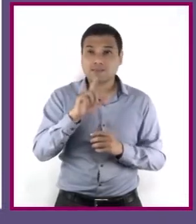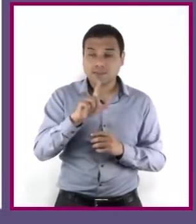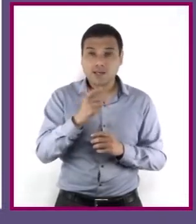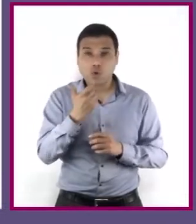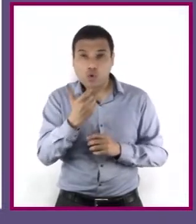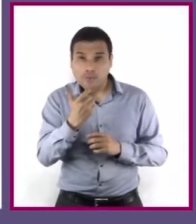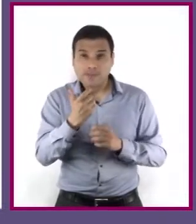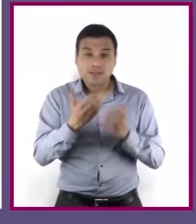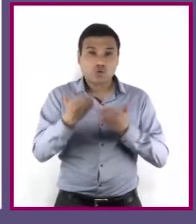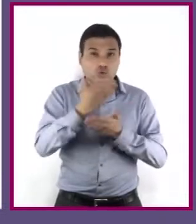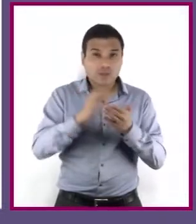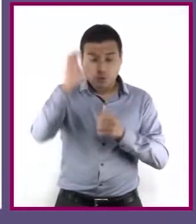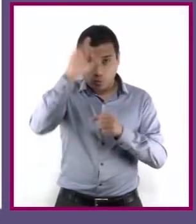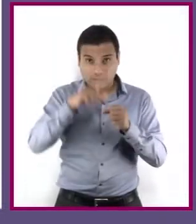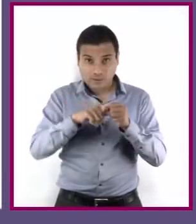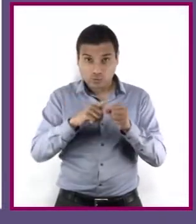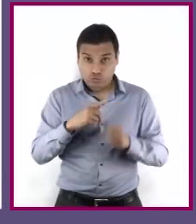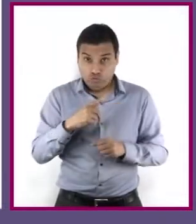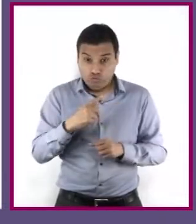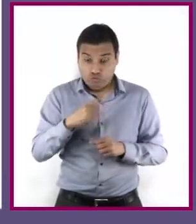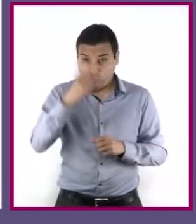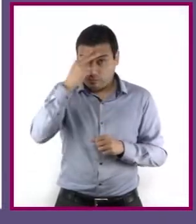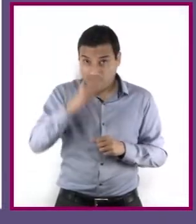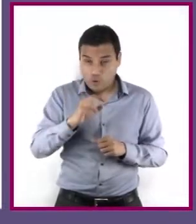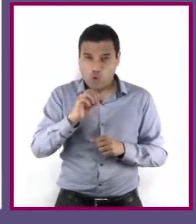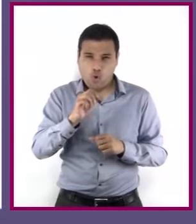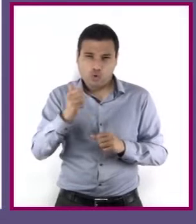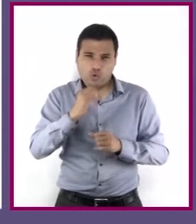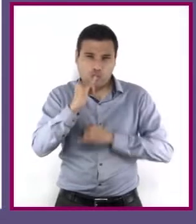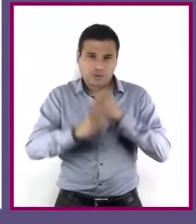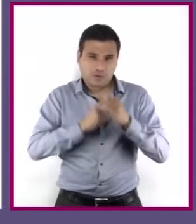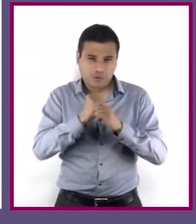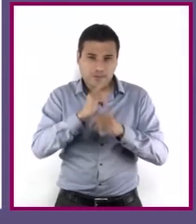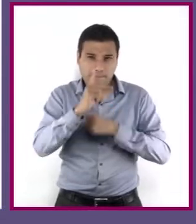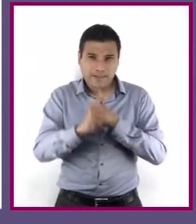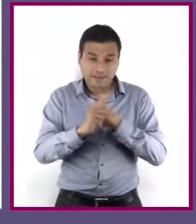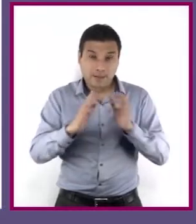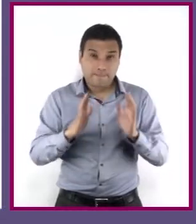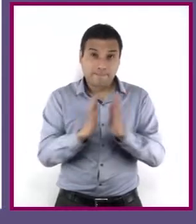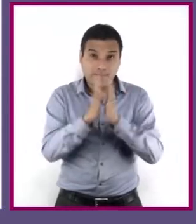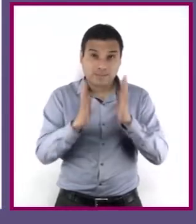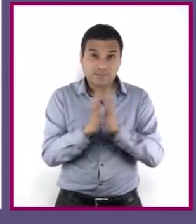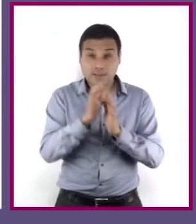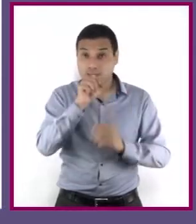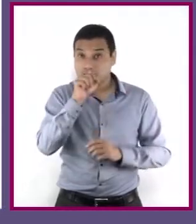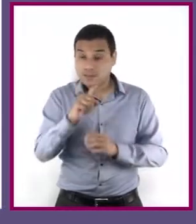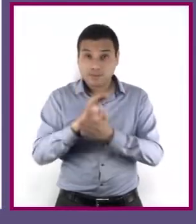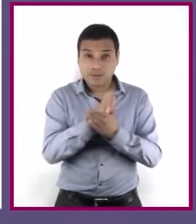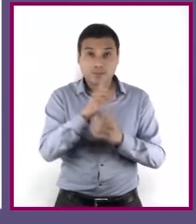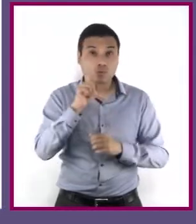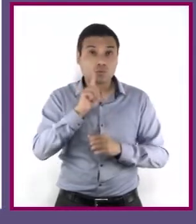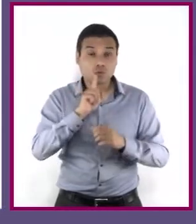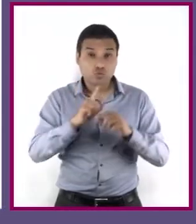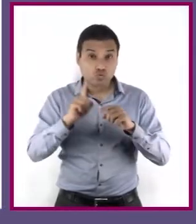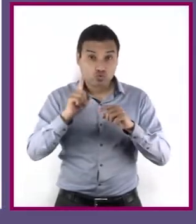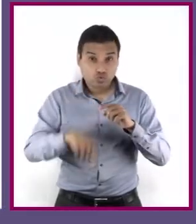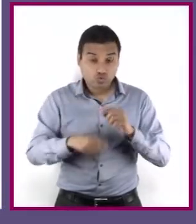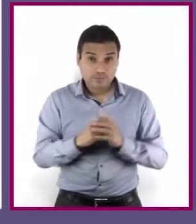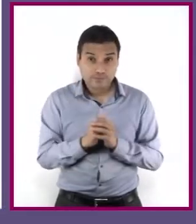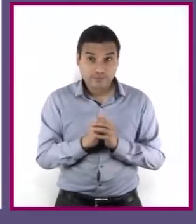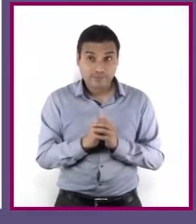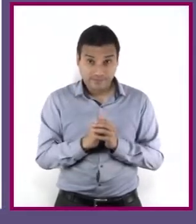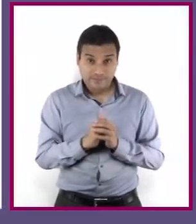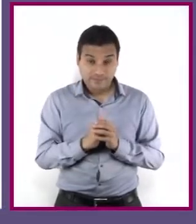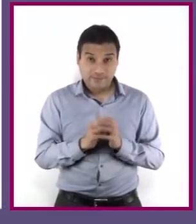y cultural en los planos nacional, regional e internacional, y la erradicación de todas las formas de discriminación basadas en el sexo,